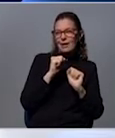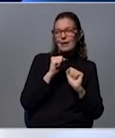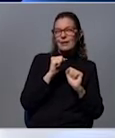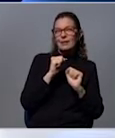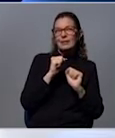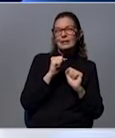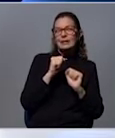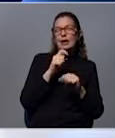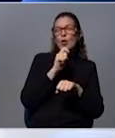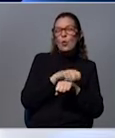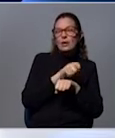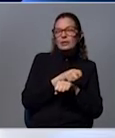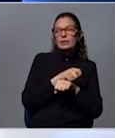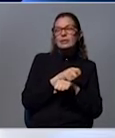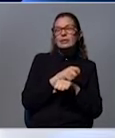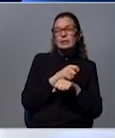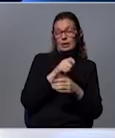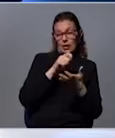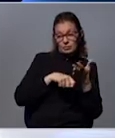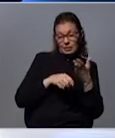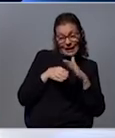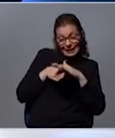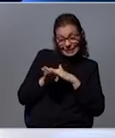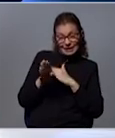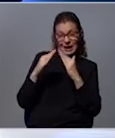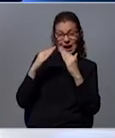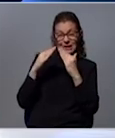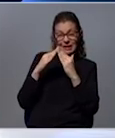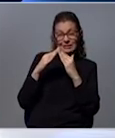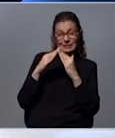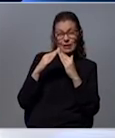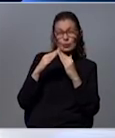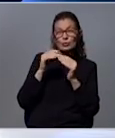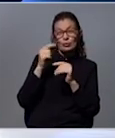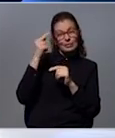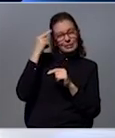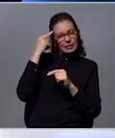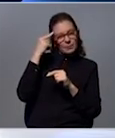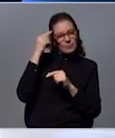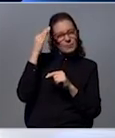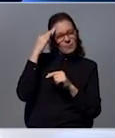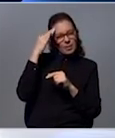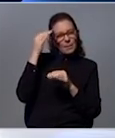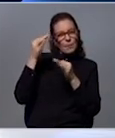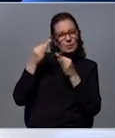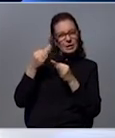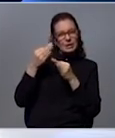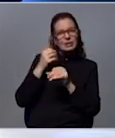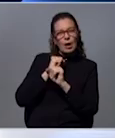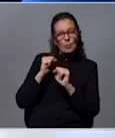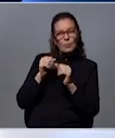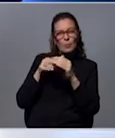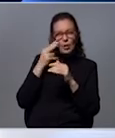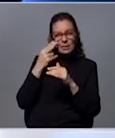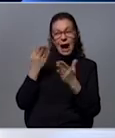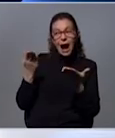que el juez otorgue allanamiento nocturno cuando tenga fundadas sospechas de que se está cometiendo el delito o sea